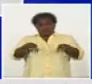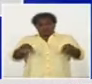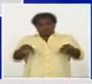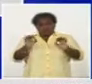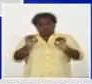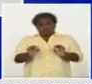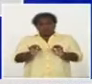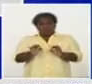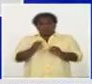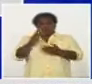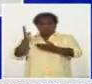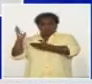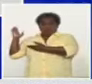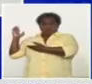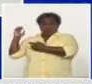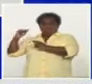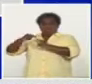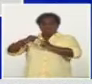ver que el